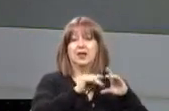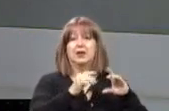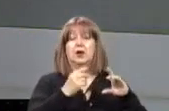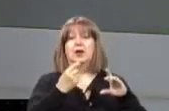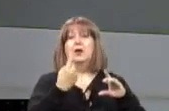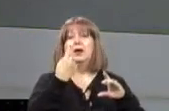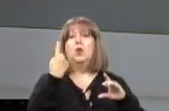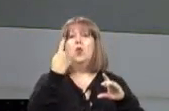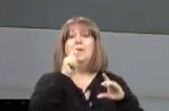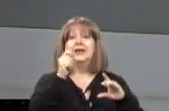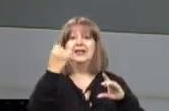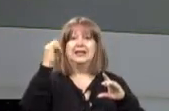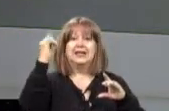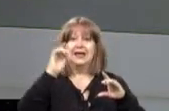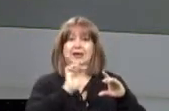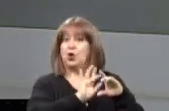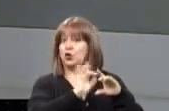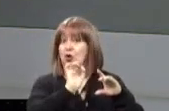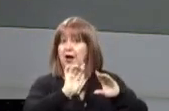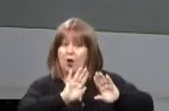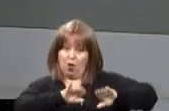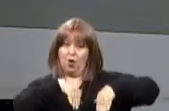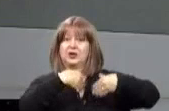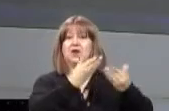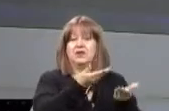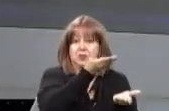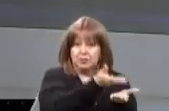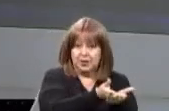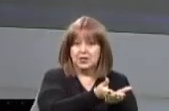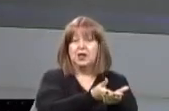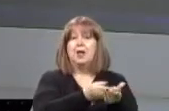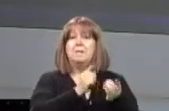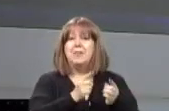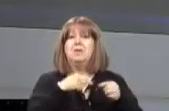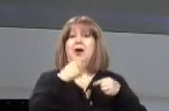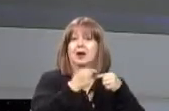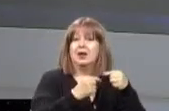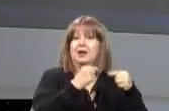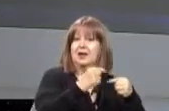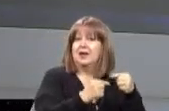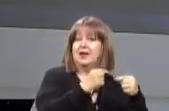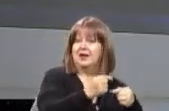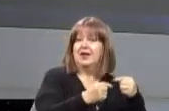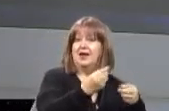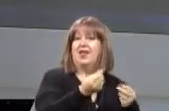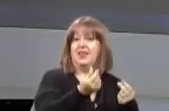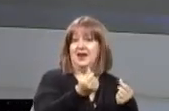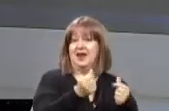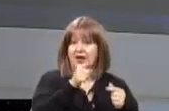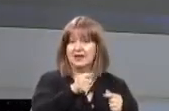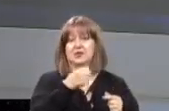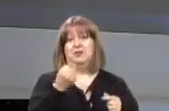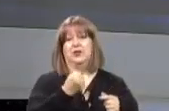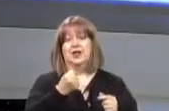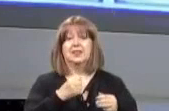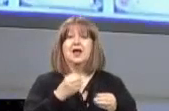mes intereses. Después eso lo volvés a recapitalizar, que se les llama. Uh-huh. Entonces, tu misma plata te empieza a generar dinero. Y eso es lo importante,